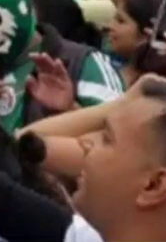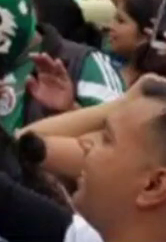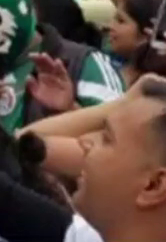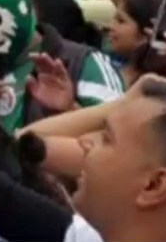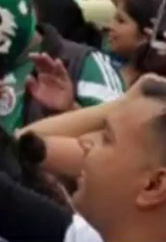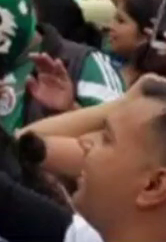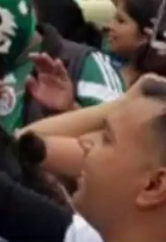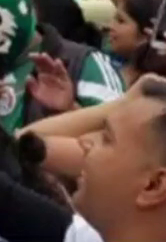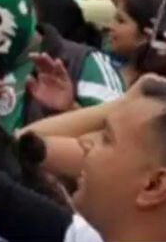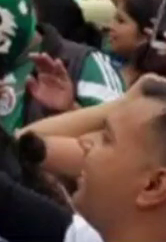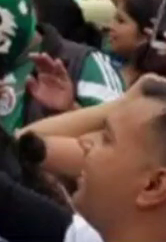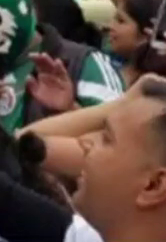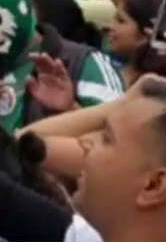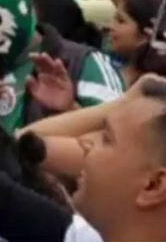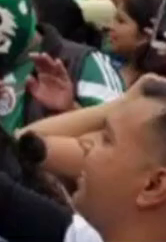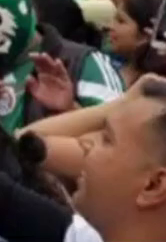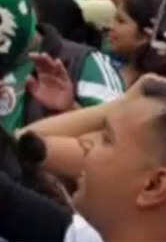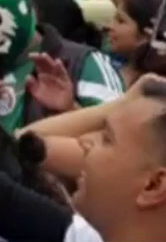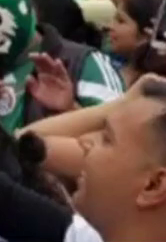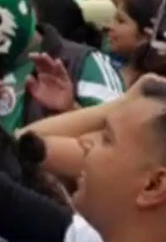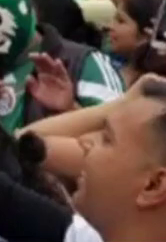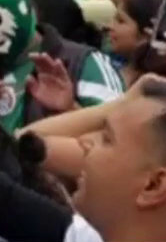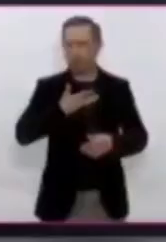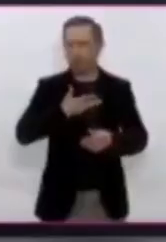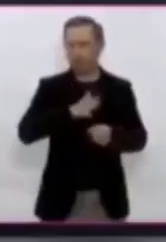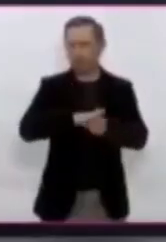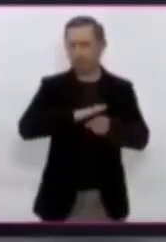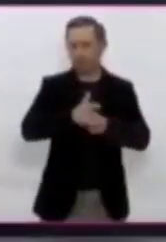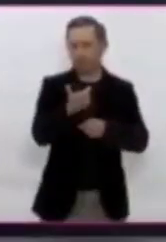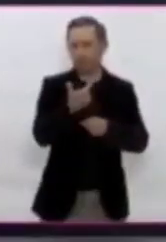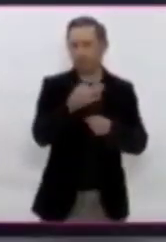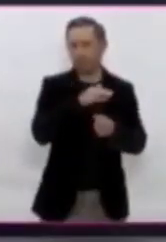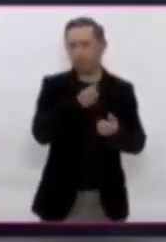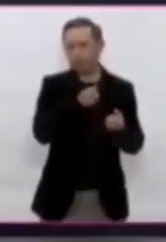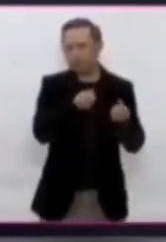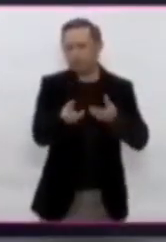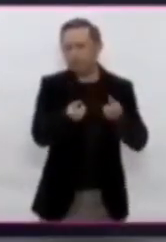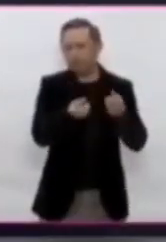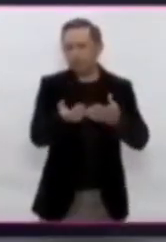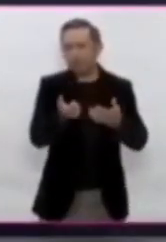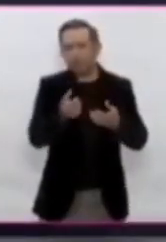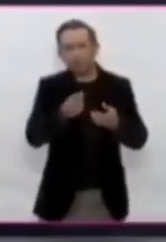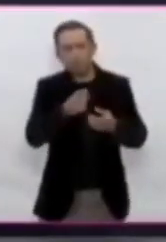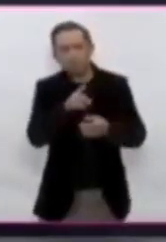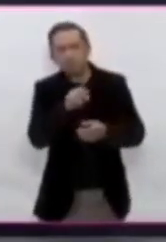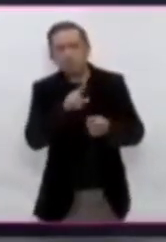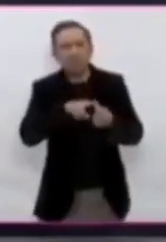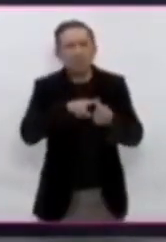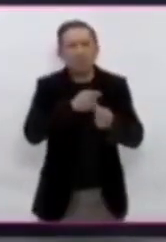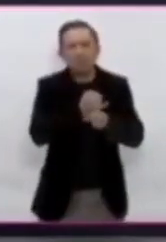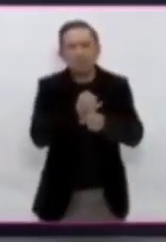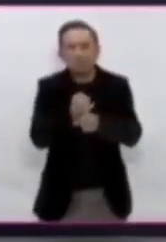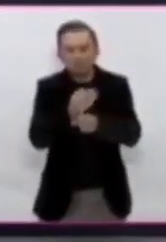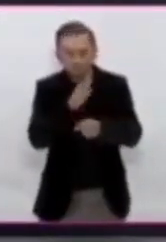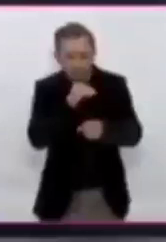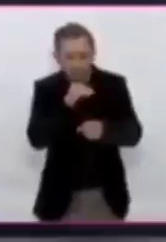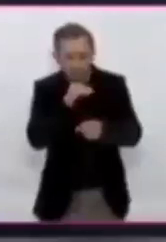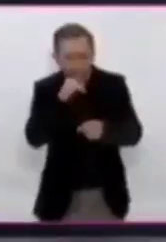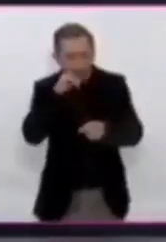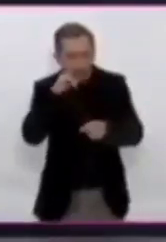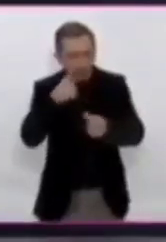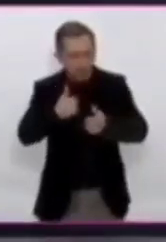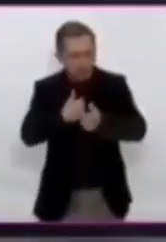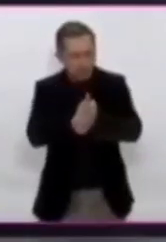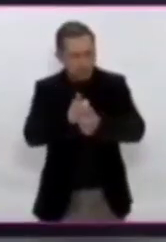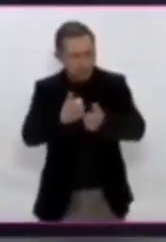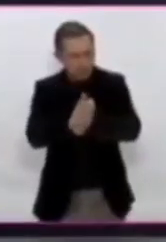con capacidad económica haciendo esas aportaciones, sino que se financió de manera opaca. Y la